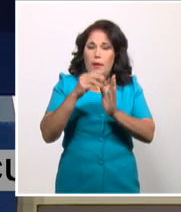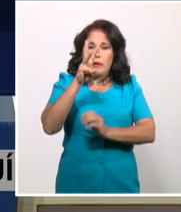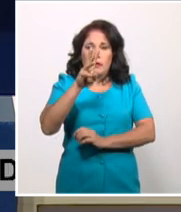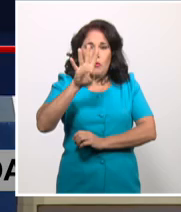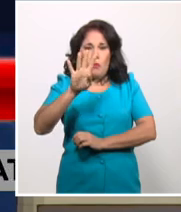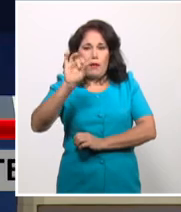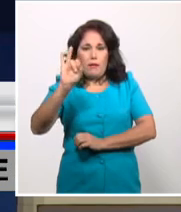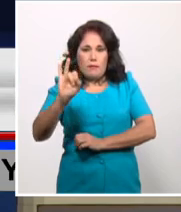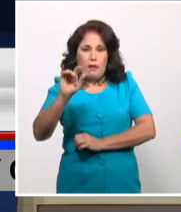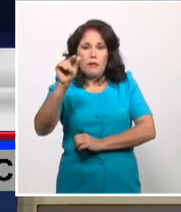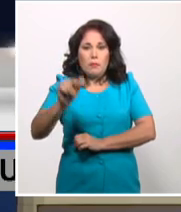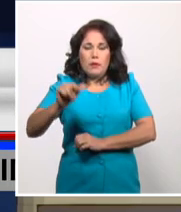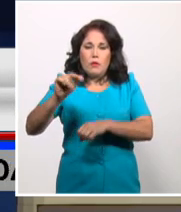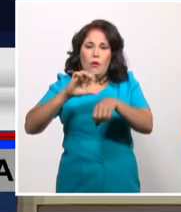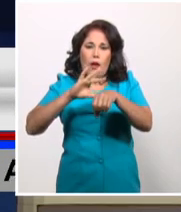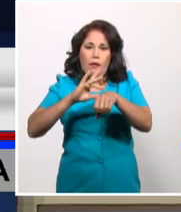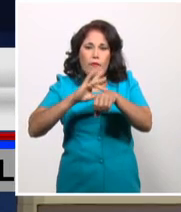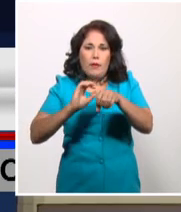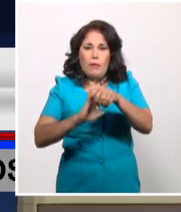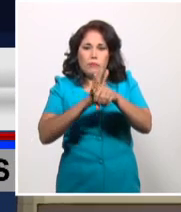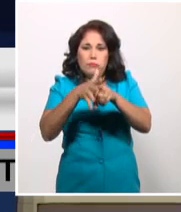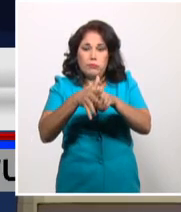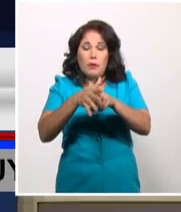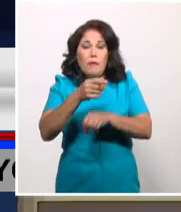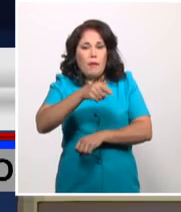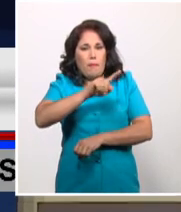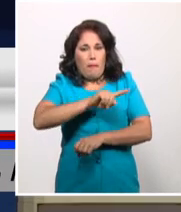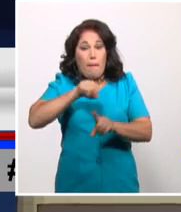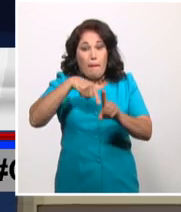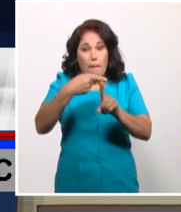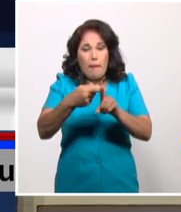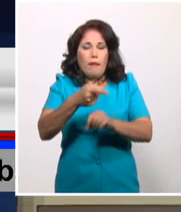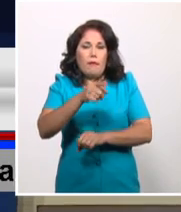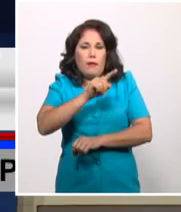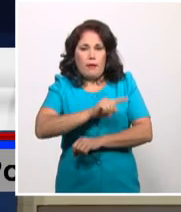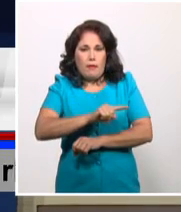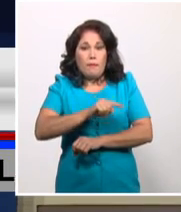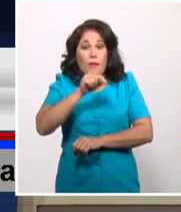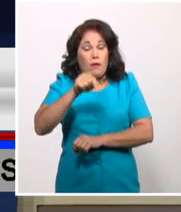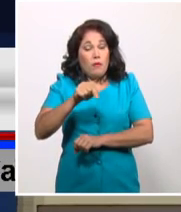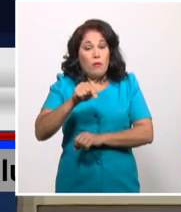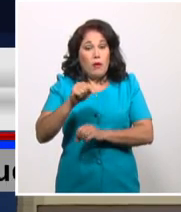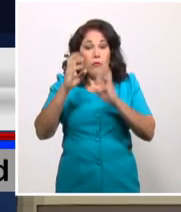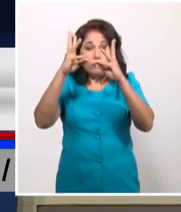89.347 casos confirmados más que el día de ayer. O sea, son cifras